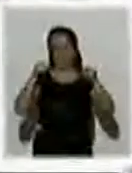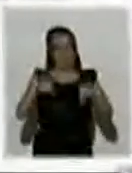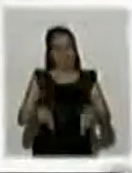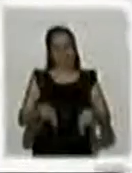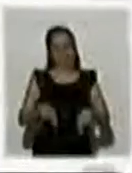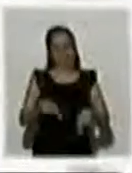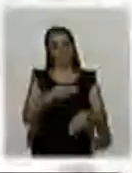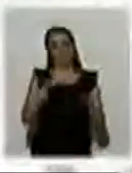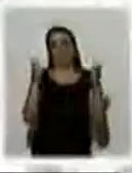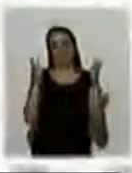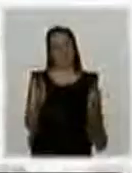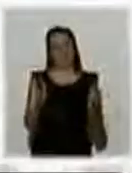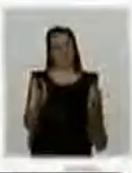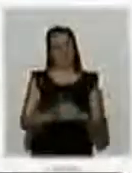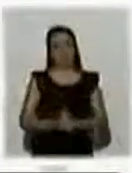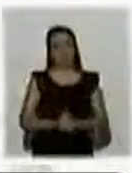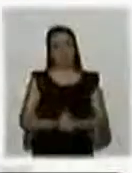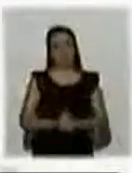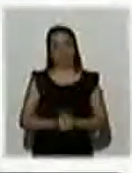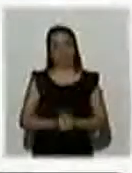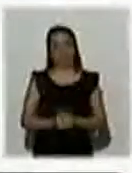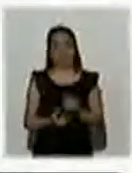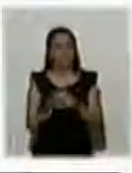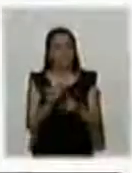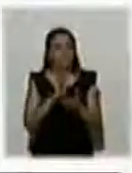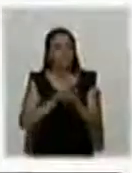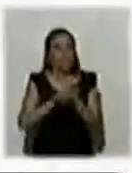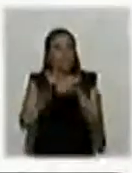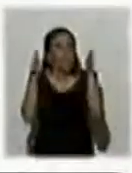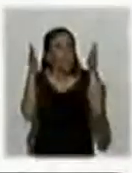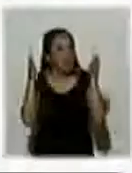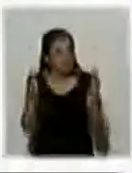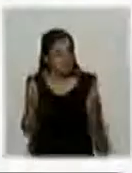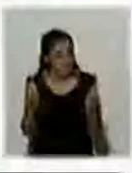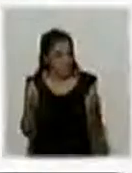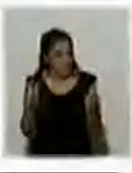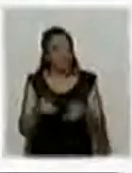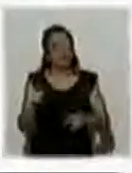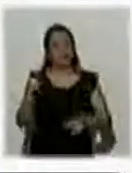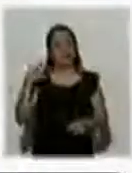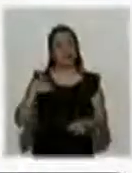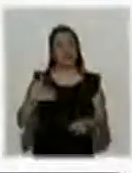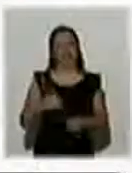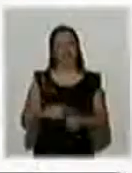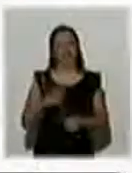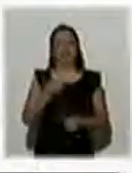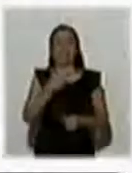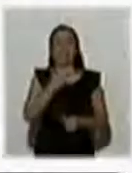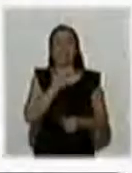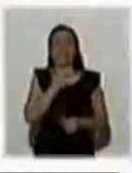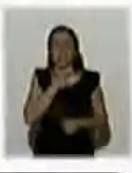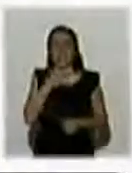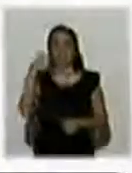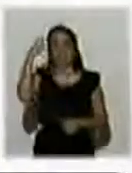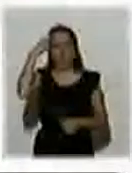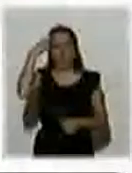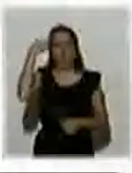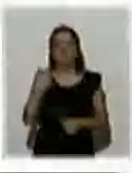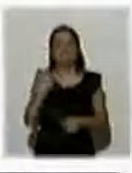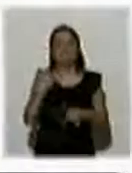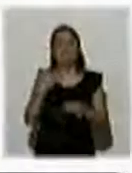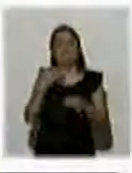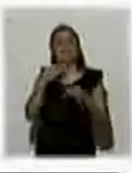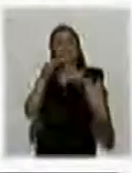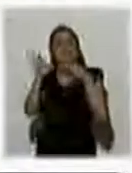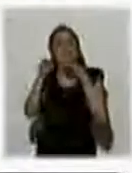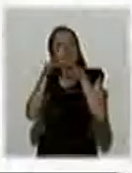y que yo creo que va a ser auspicioso para Argentina. Precisamos que el Congreso tenga diálogo, tenga acuerdos